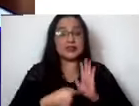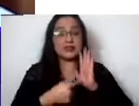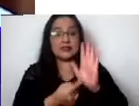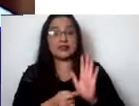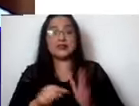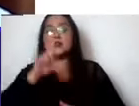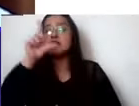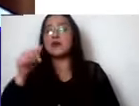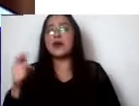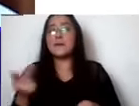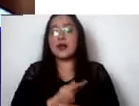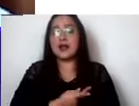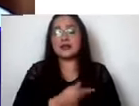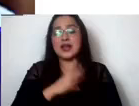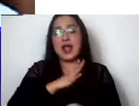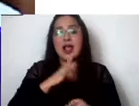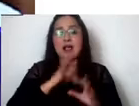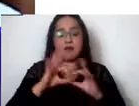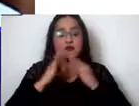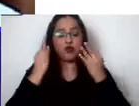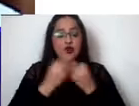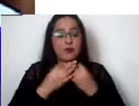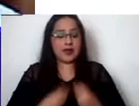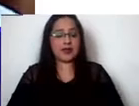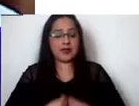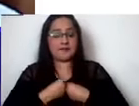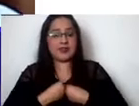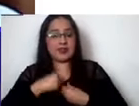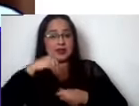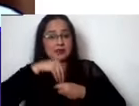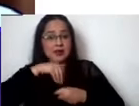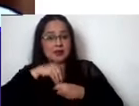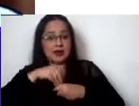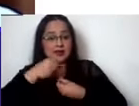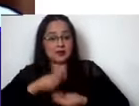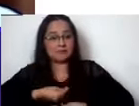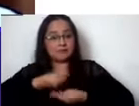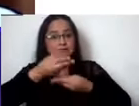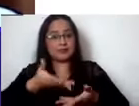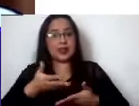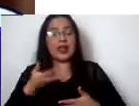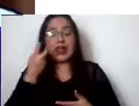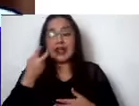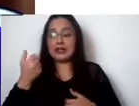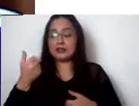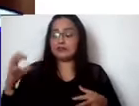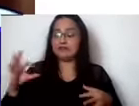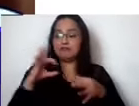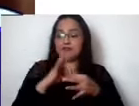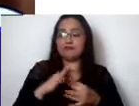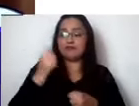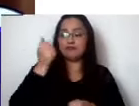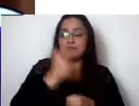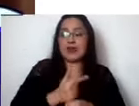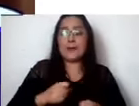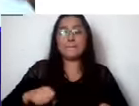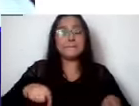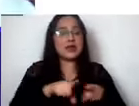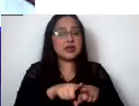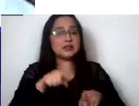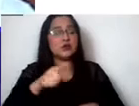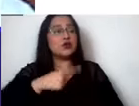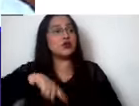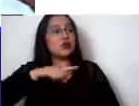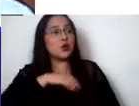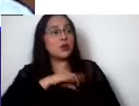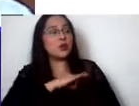también está contando una estructura. Y ahí es donde nos identificamos, ahí es donde también podemos, pues muchas